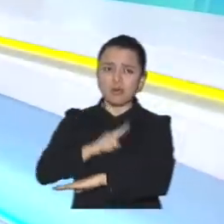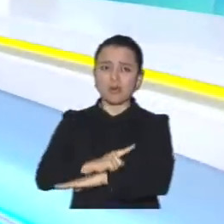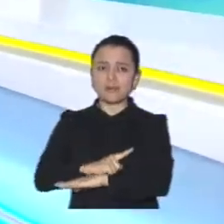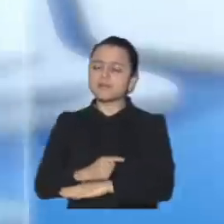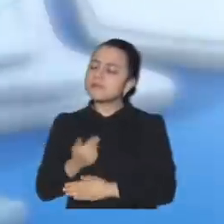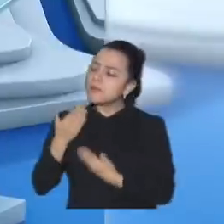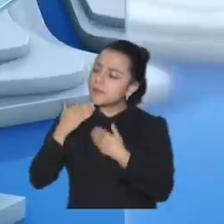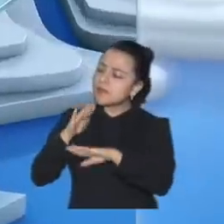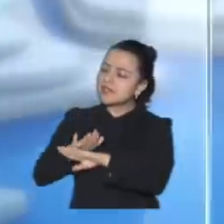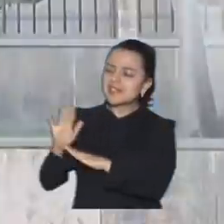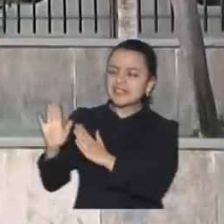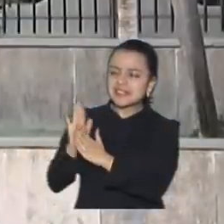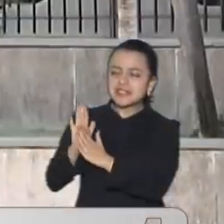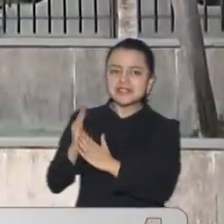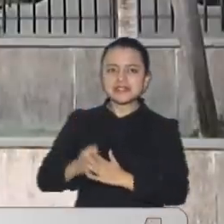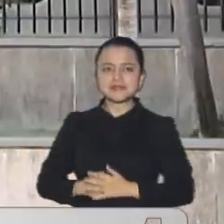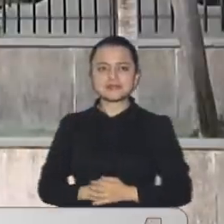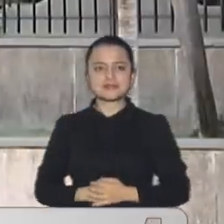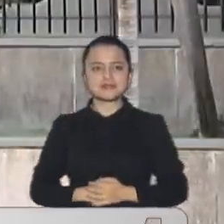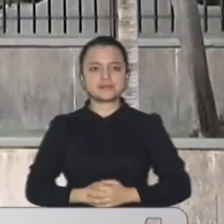comerciantes?